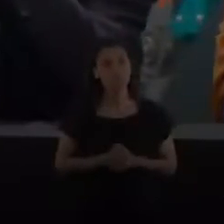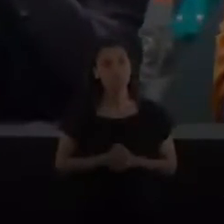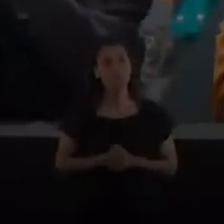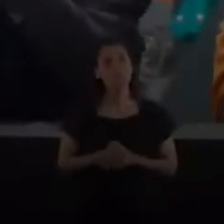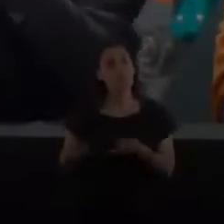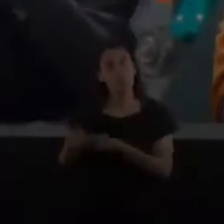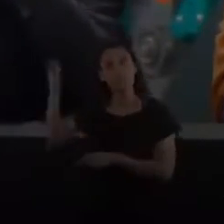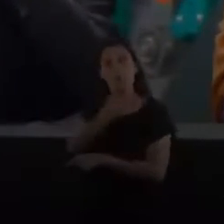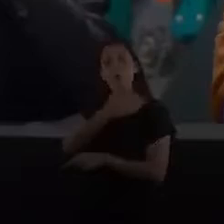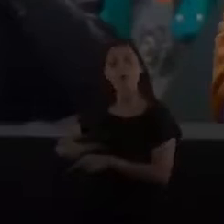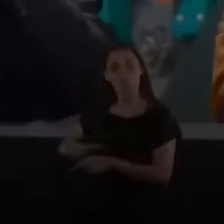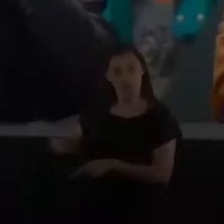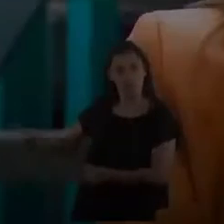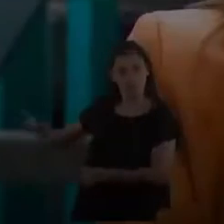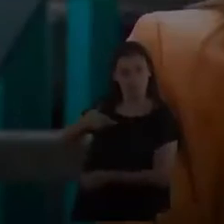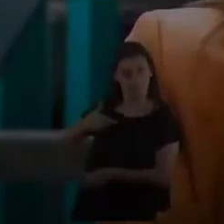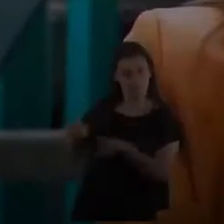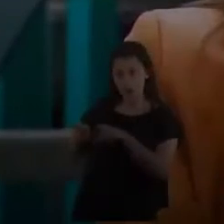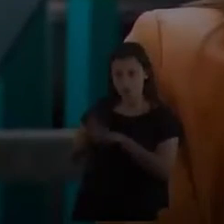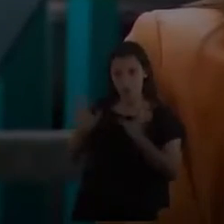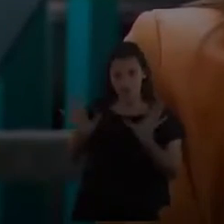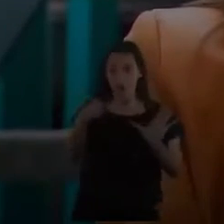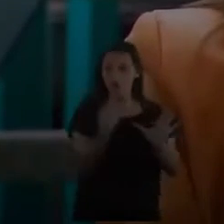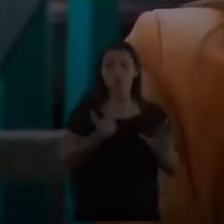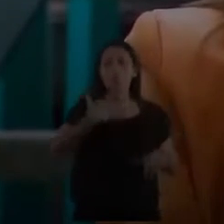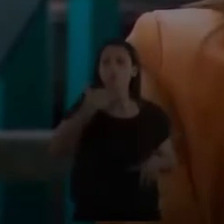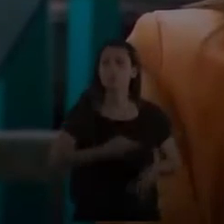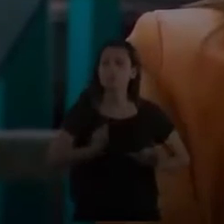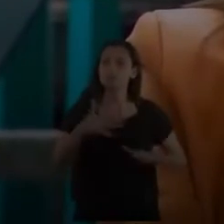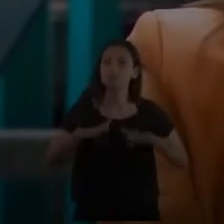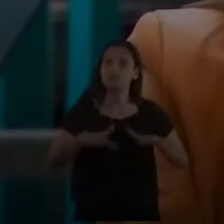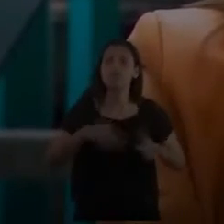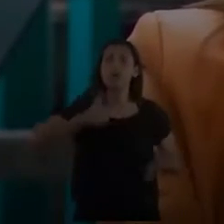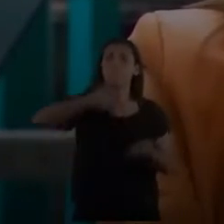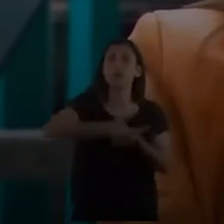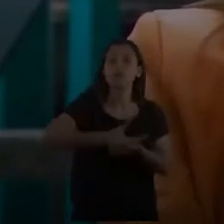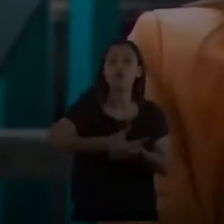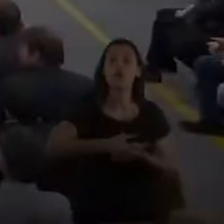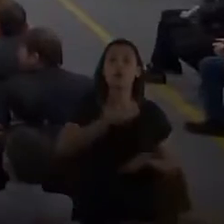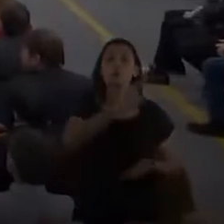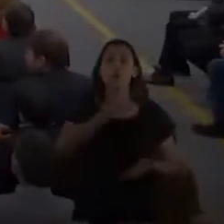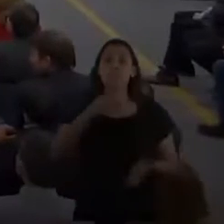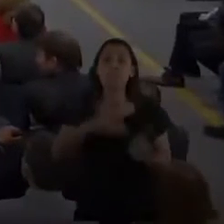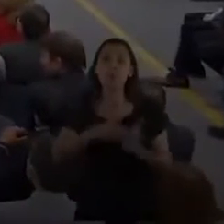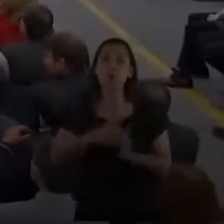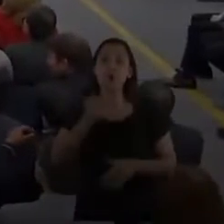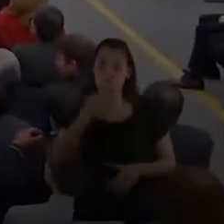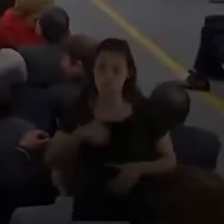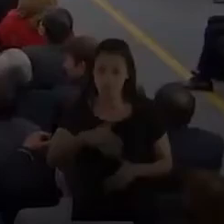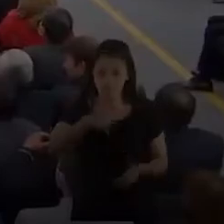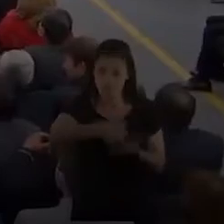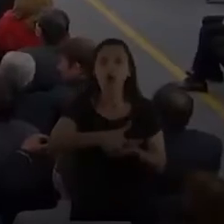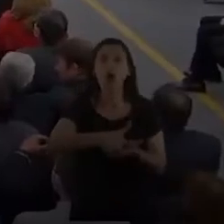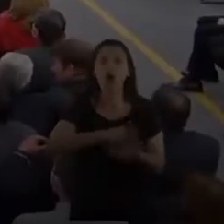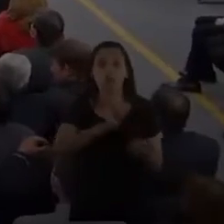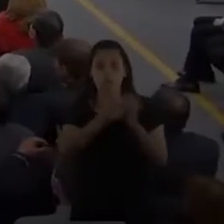suya, presidente, nos estamos comprometiendo, ejecutando una inversión de 100 millones de pesos que se va a